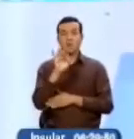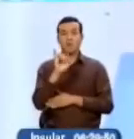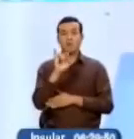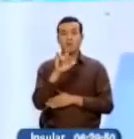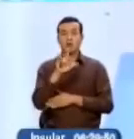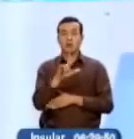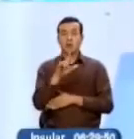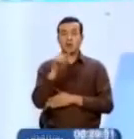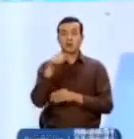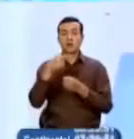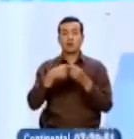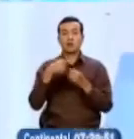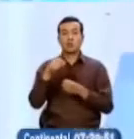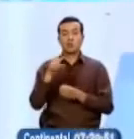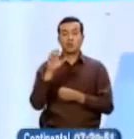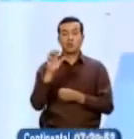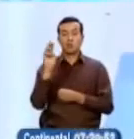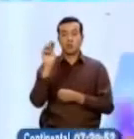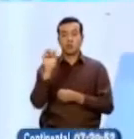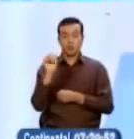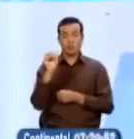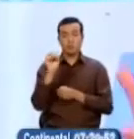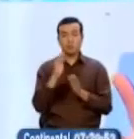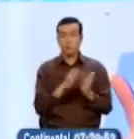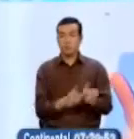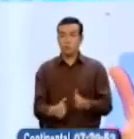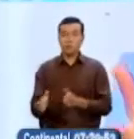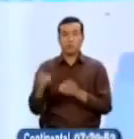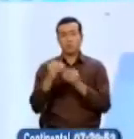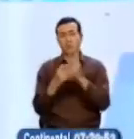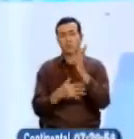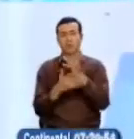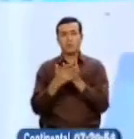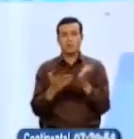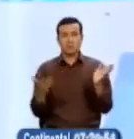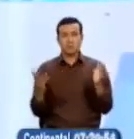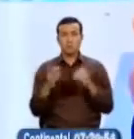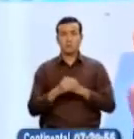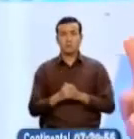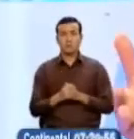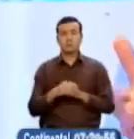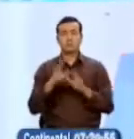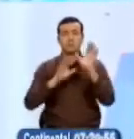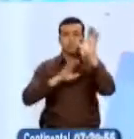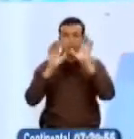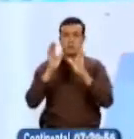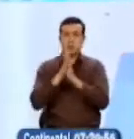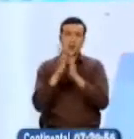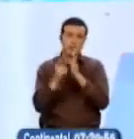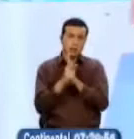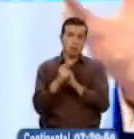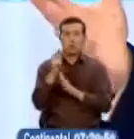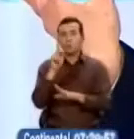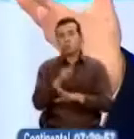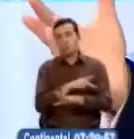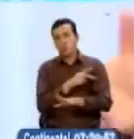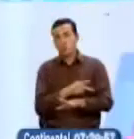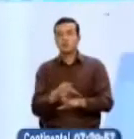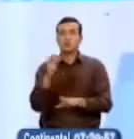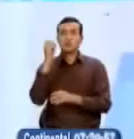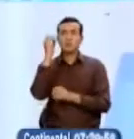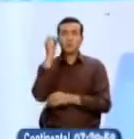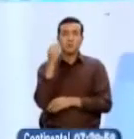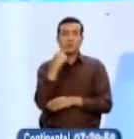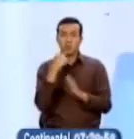quitó puntocom es una programación muy variada con presentaciones de libros recitales de poesía por ejemplo